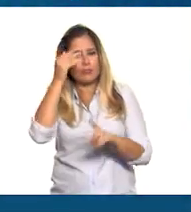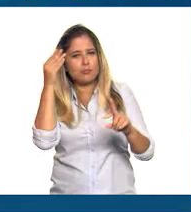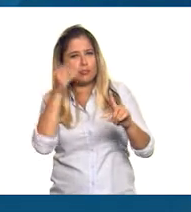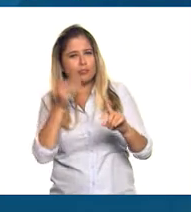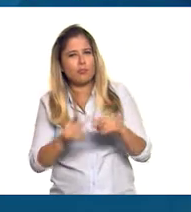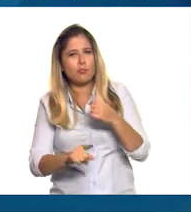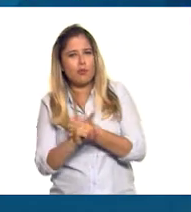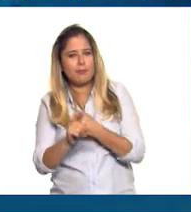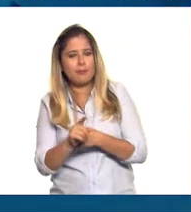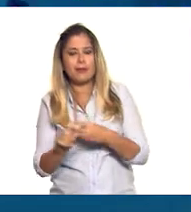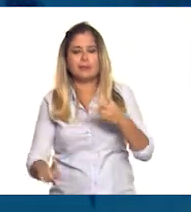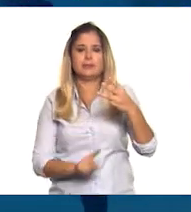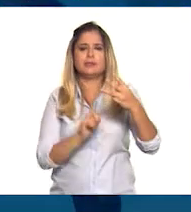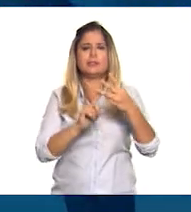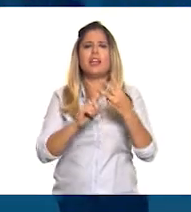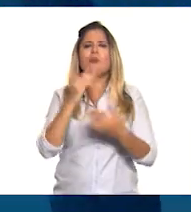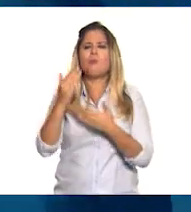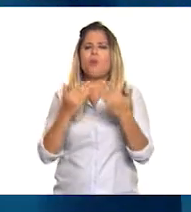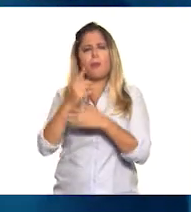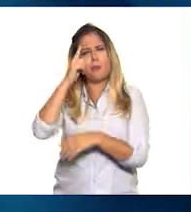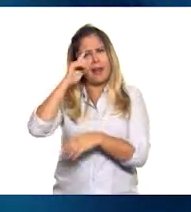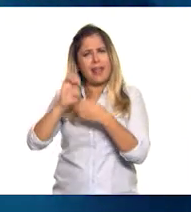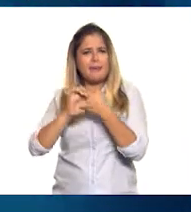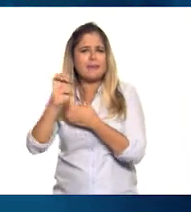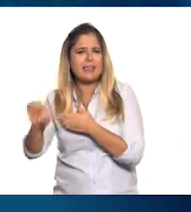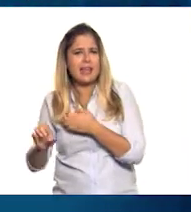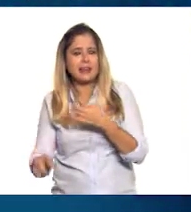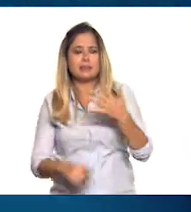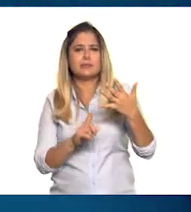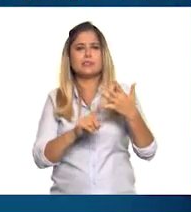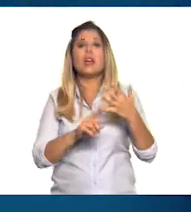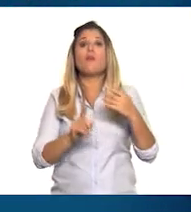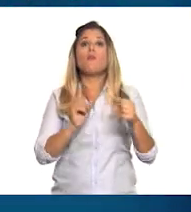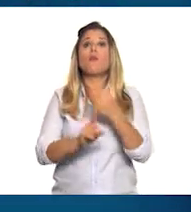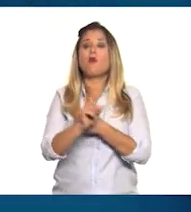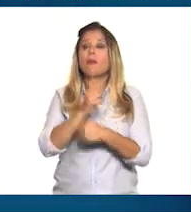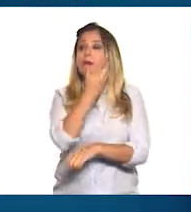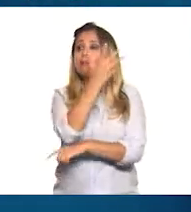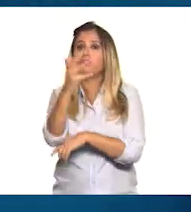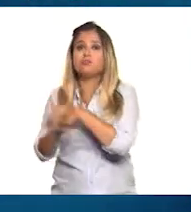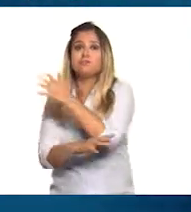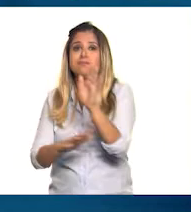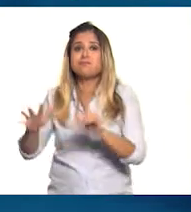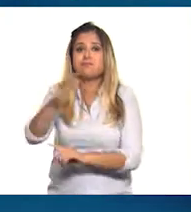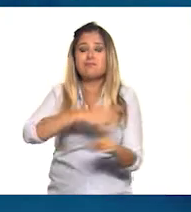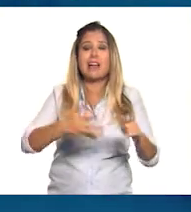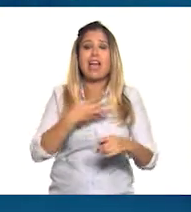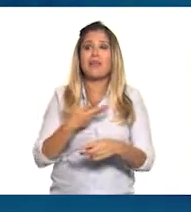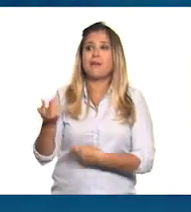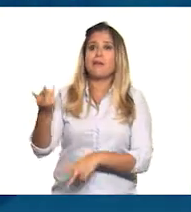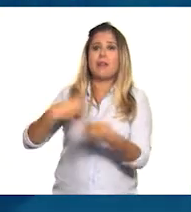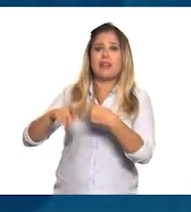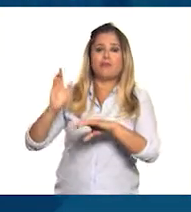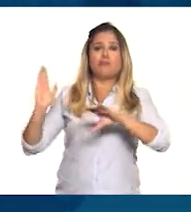problema? ¿Qué propones para evitarla? ¿Qué problemas ambientales consideras que genera la